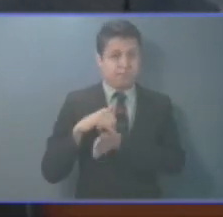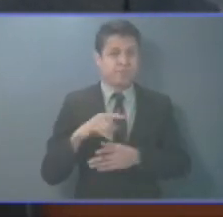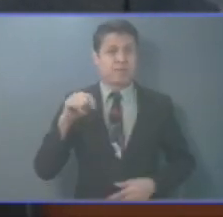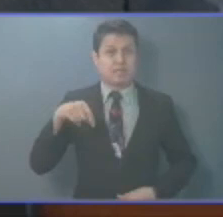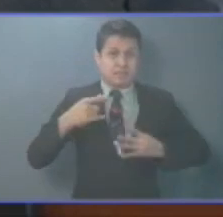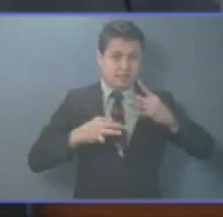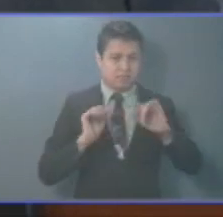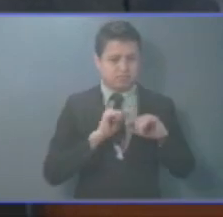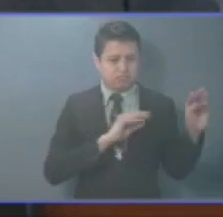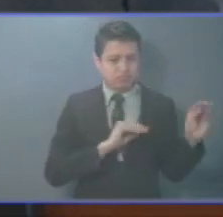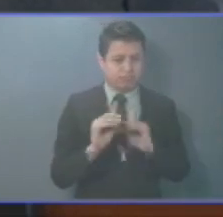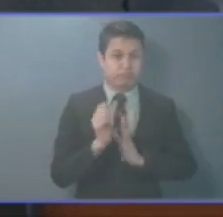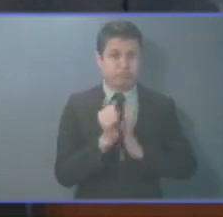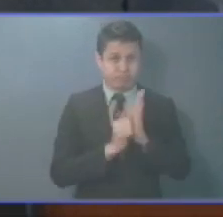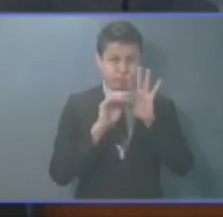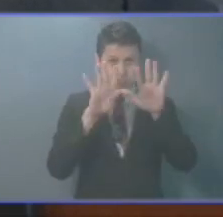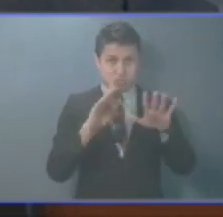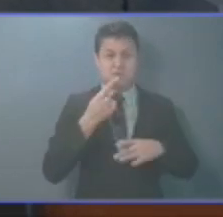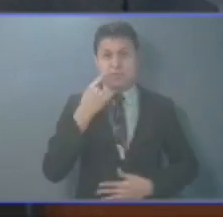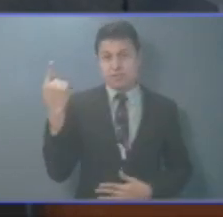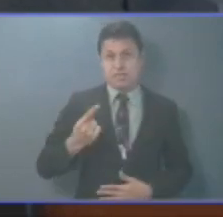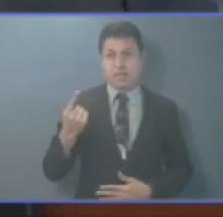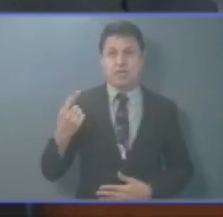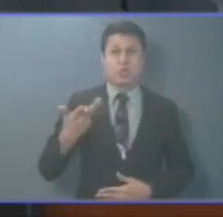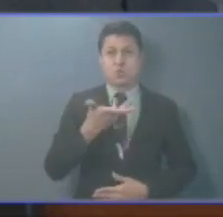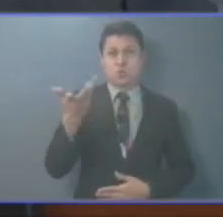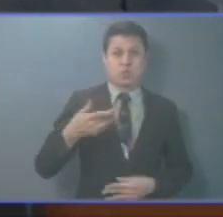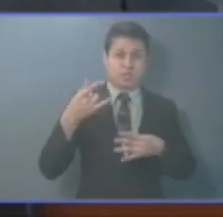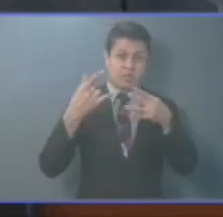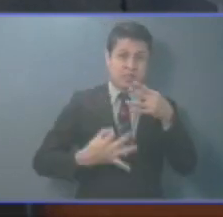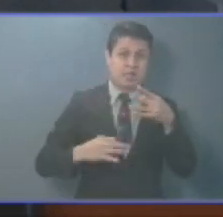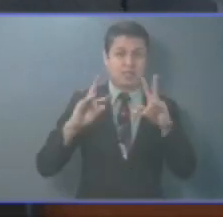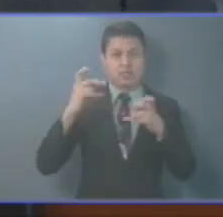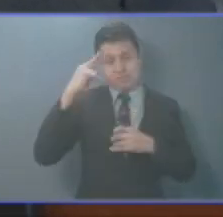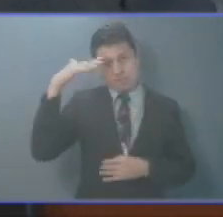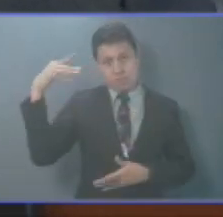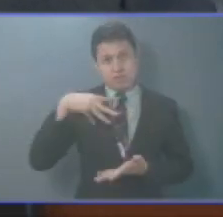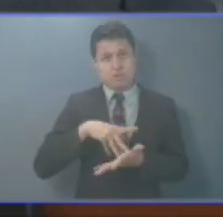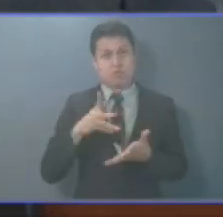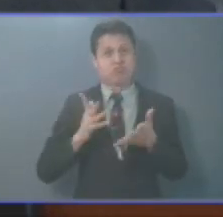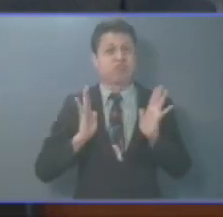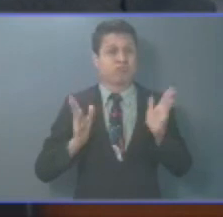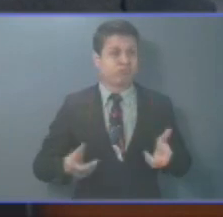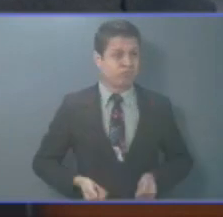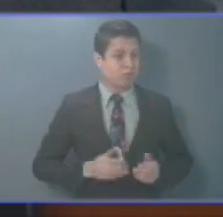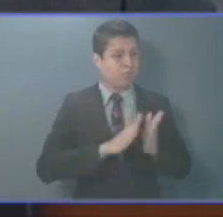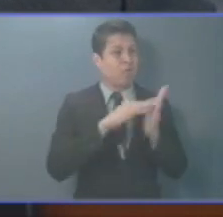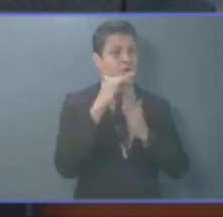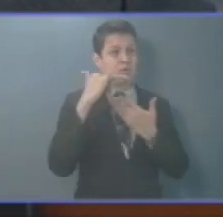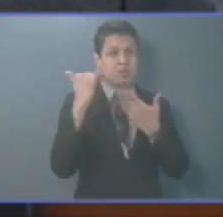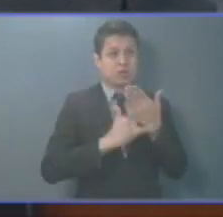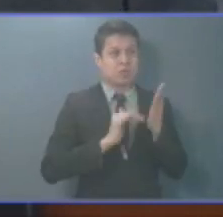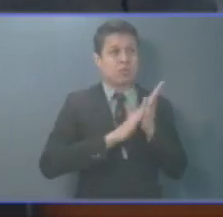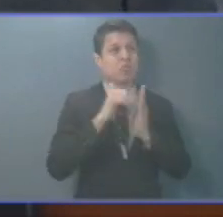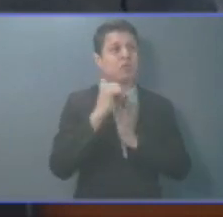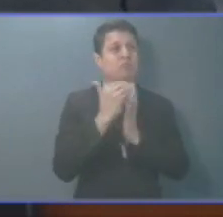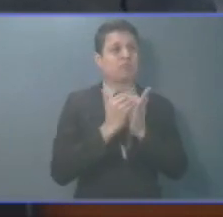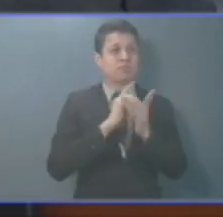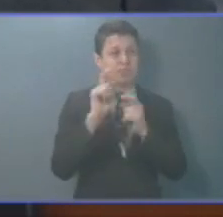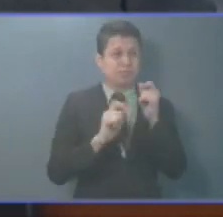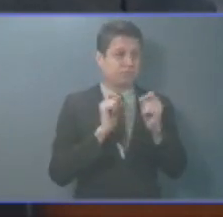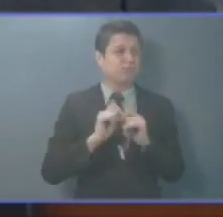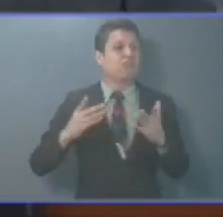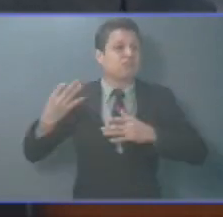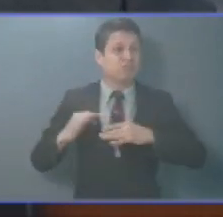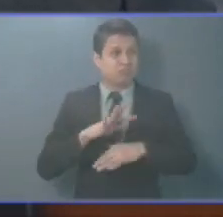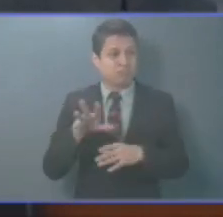obligación del Estado armonizar la legislación, políticas públicas, programas y proyectos específicos para que se